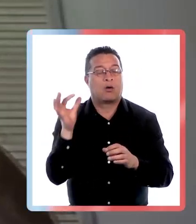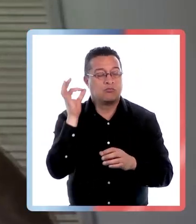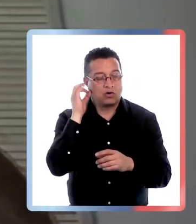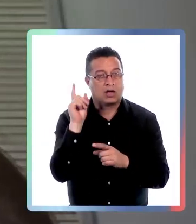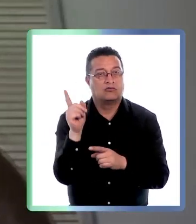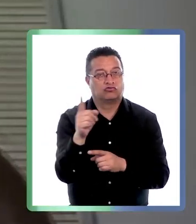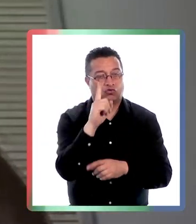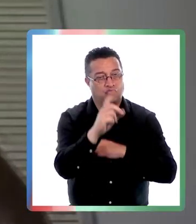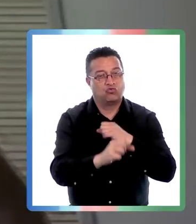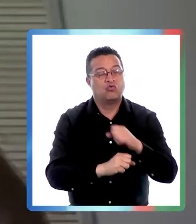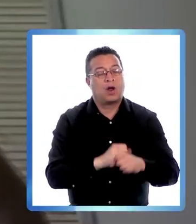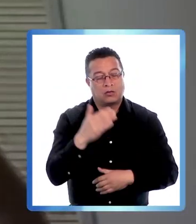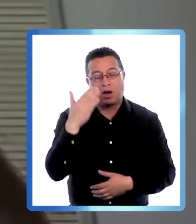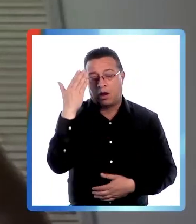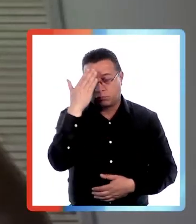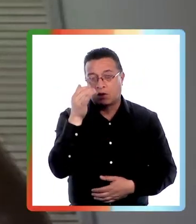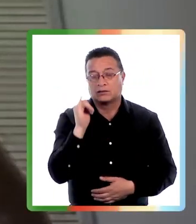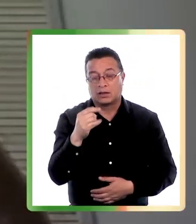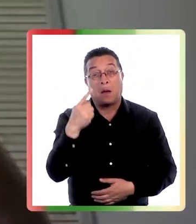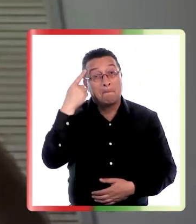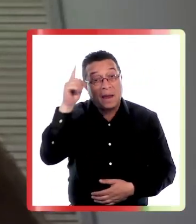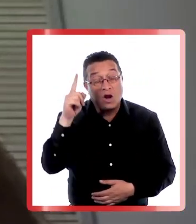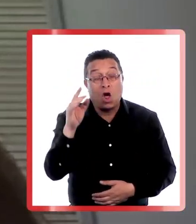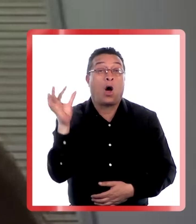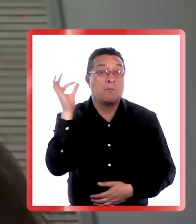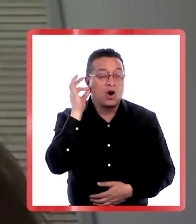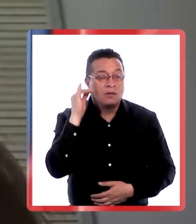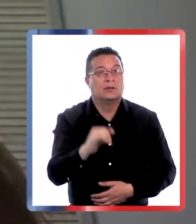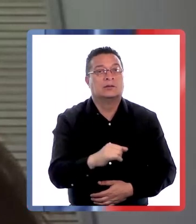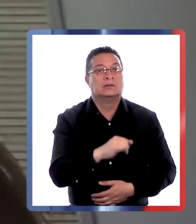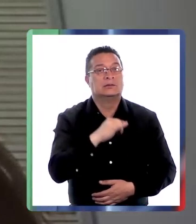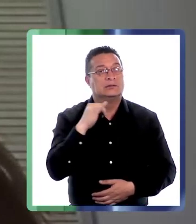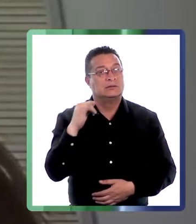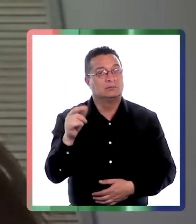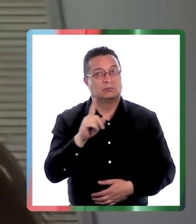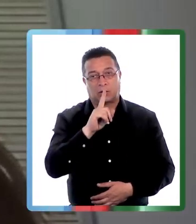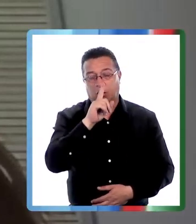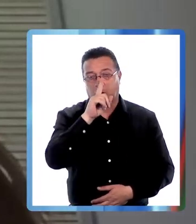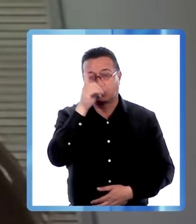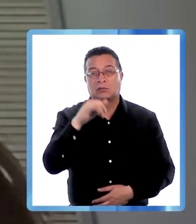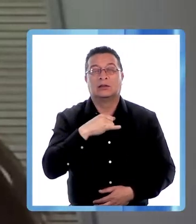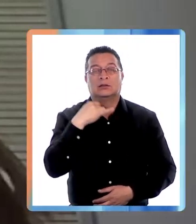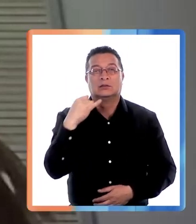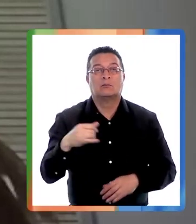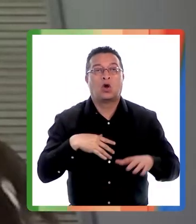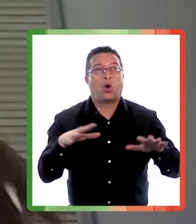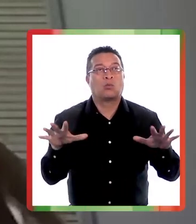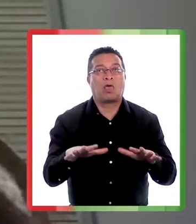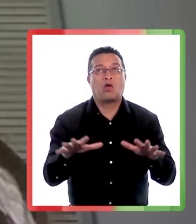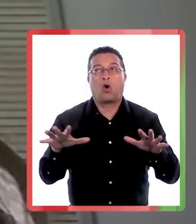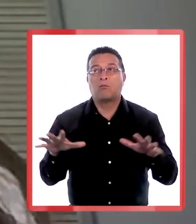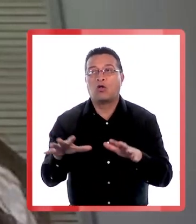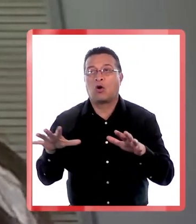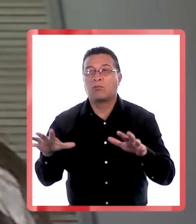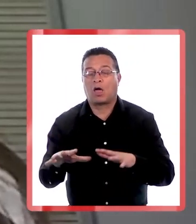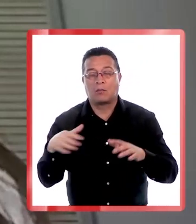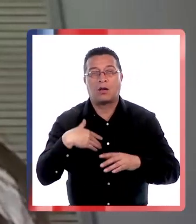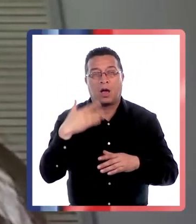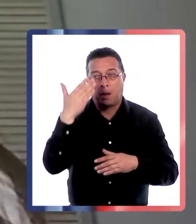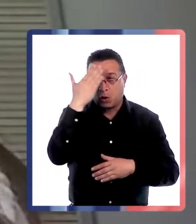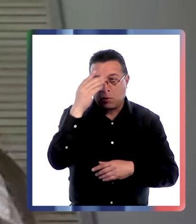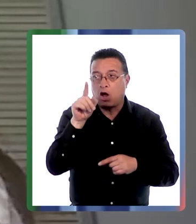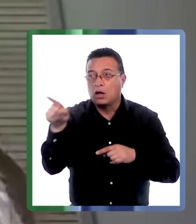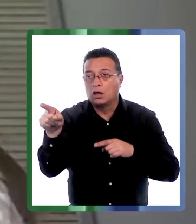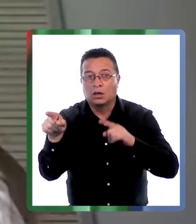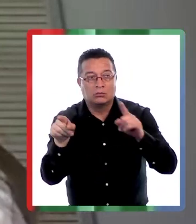de mujeres a lo largo del año. Pero las mujeres tendemos esta tendencia a siempre estar ocupadas con algo, siempre estar